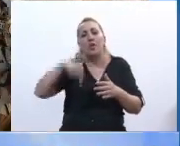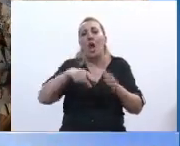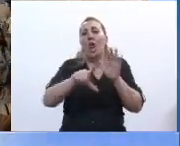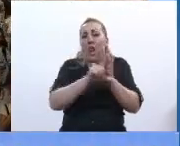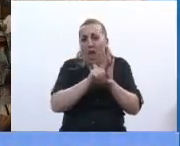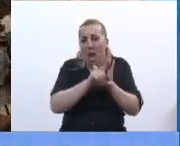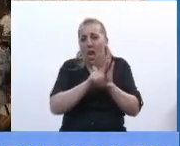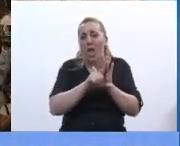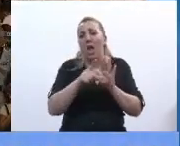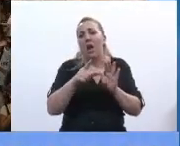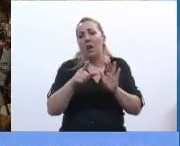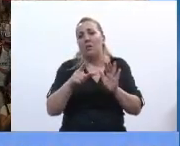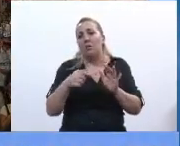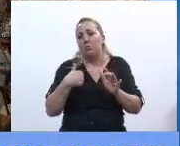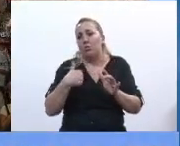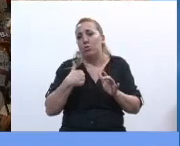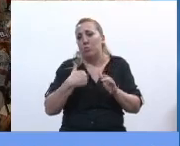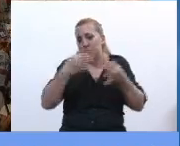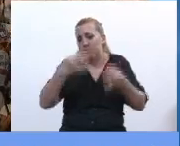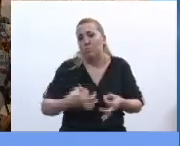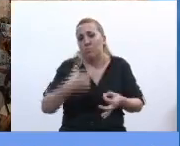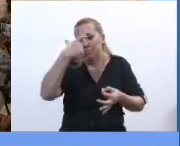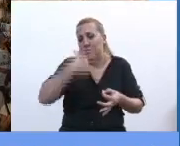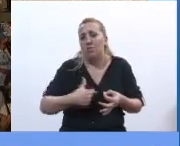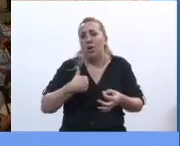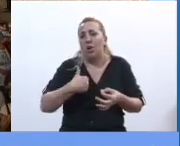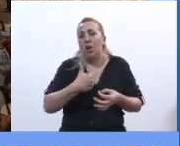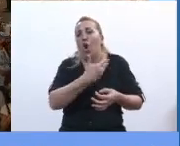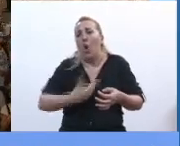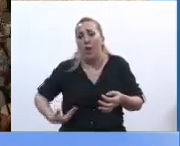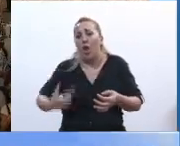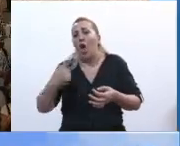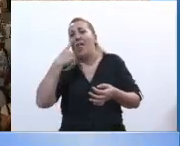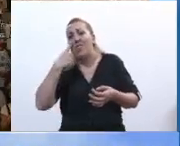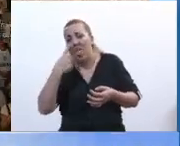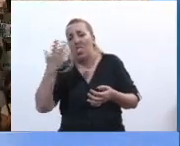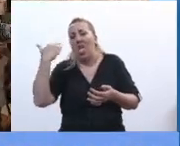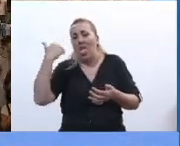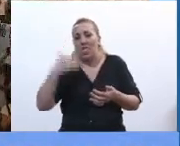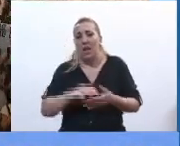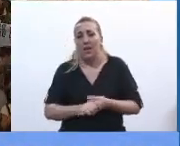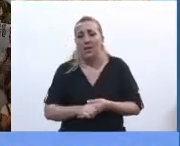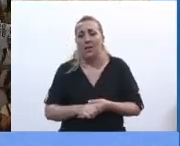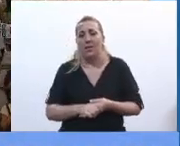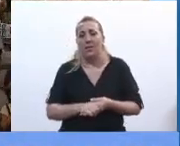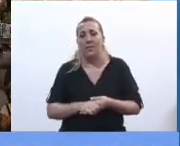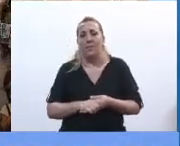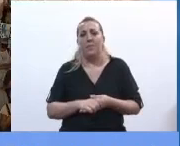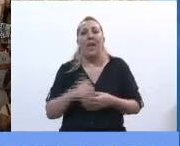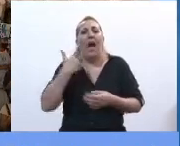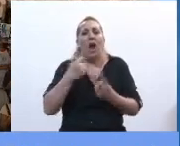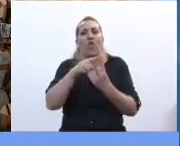tiene y lo digo como hombre público es el exgobernador intendente tiene dos sujetos